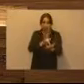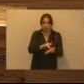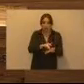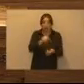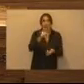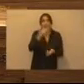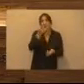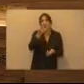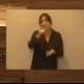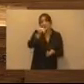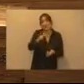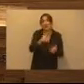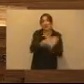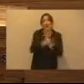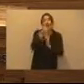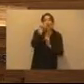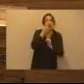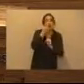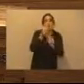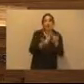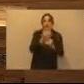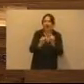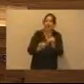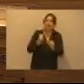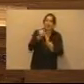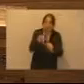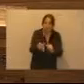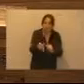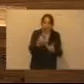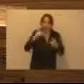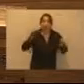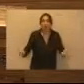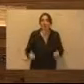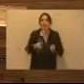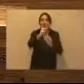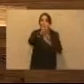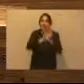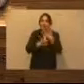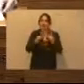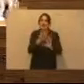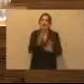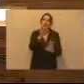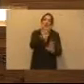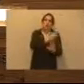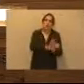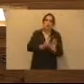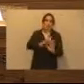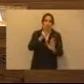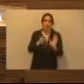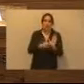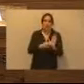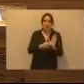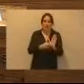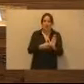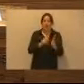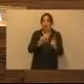o festivo, será al día siguiente, se publicarán las listas del mes anterior completas, publicadas en los